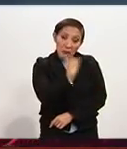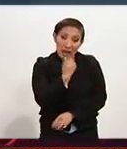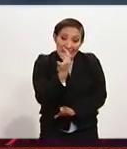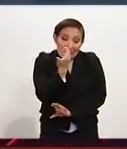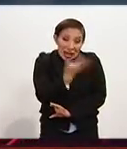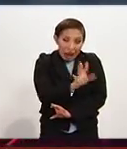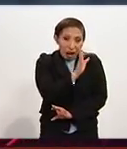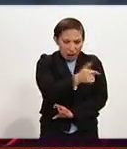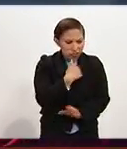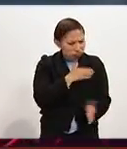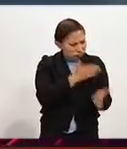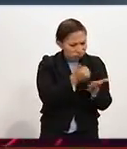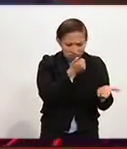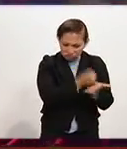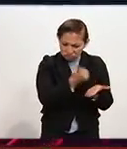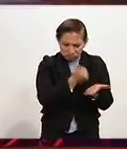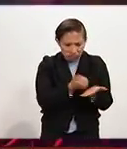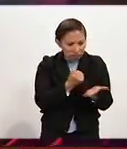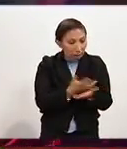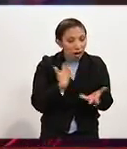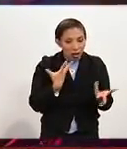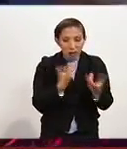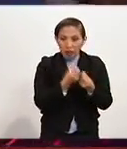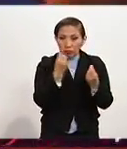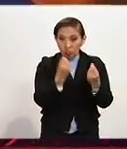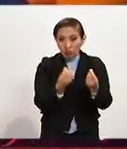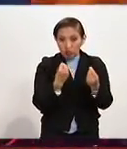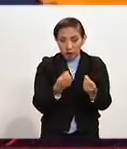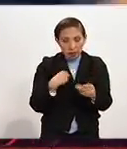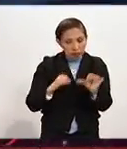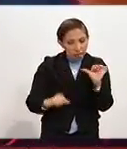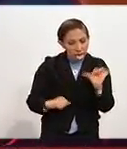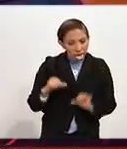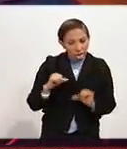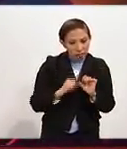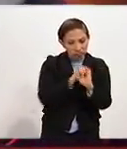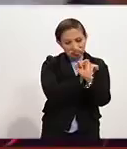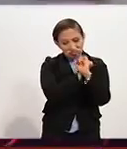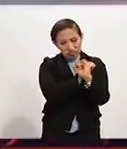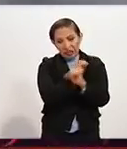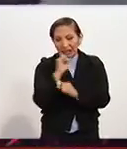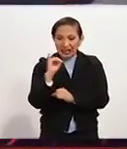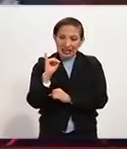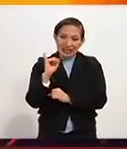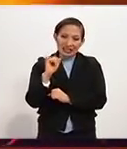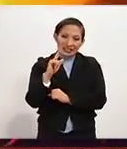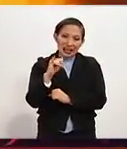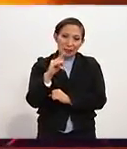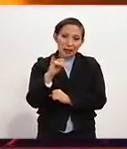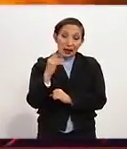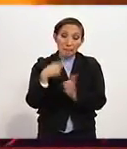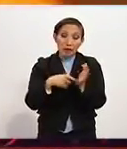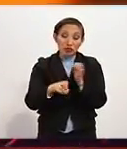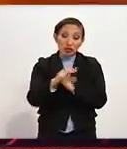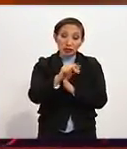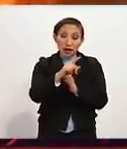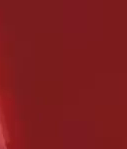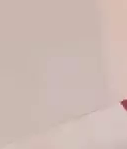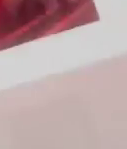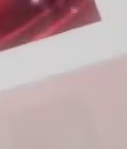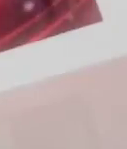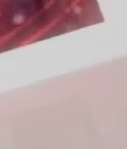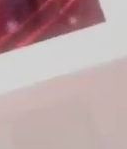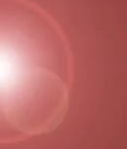quien ha estado en sus causas y recordó que estuvo implicado en muchas de las operaciones de la resistencia islámica desde